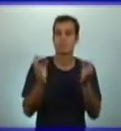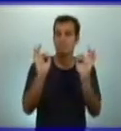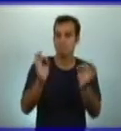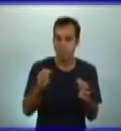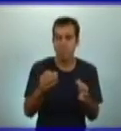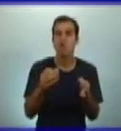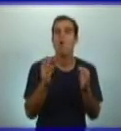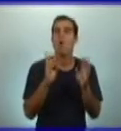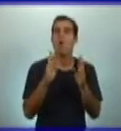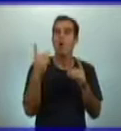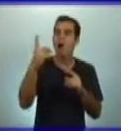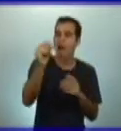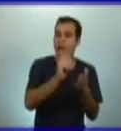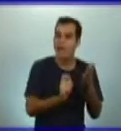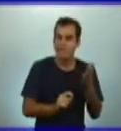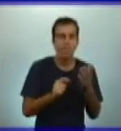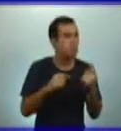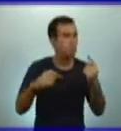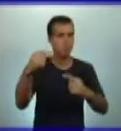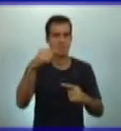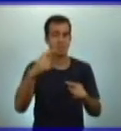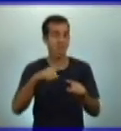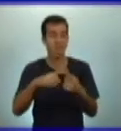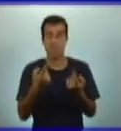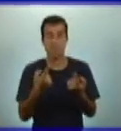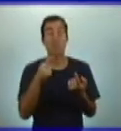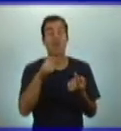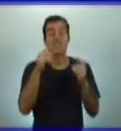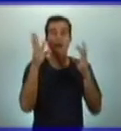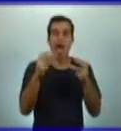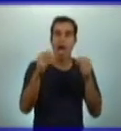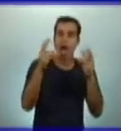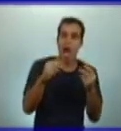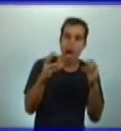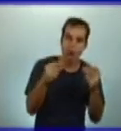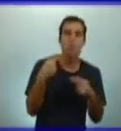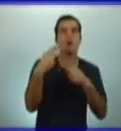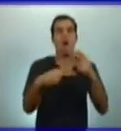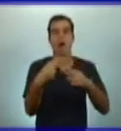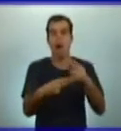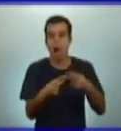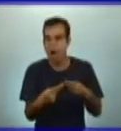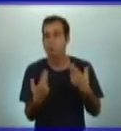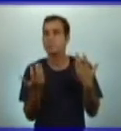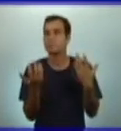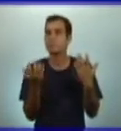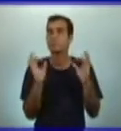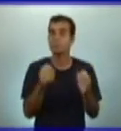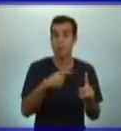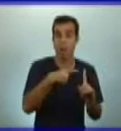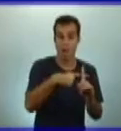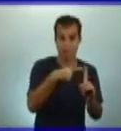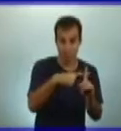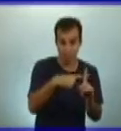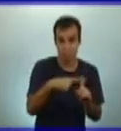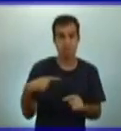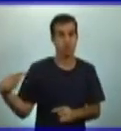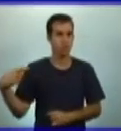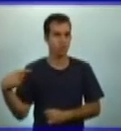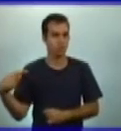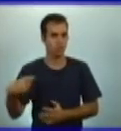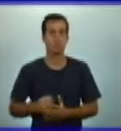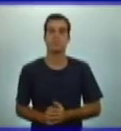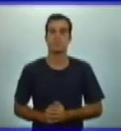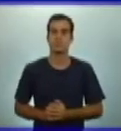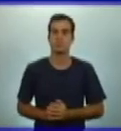básicos, porque son la base de los cálculos parciales que se realizan tanto en la adición como en la sustracción.